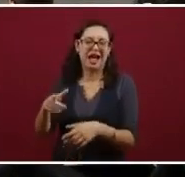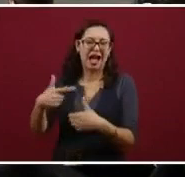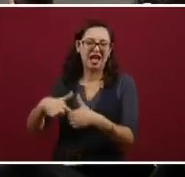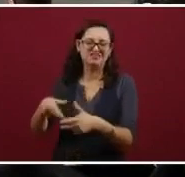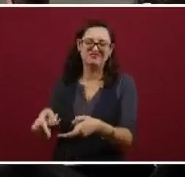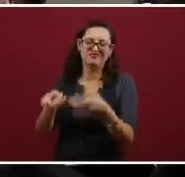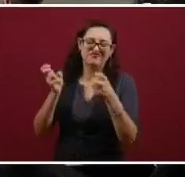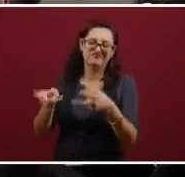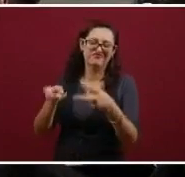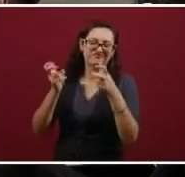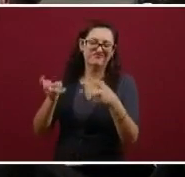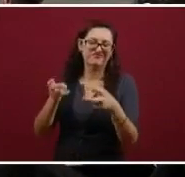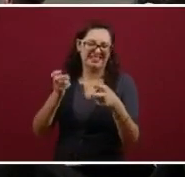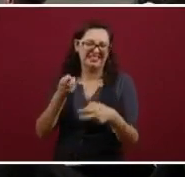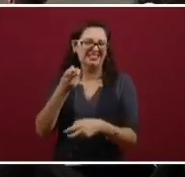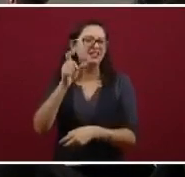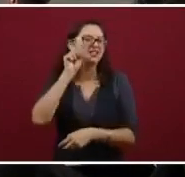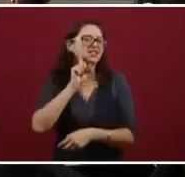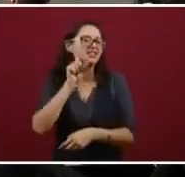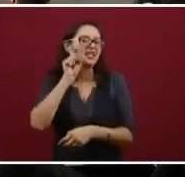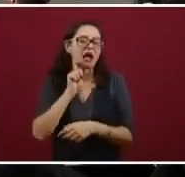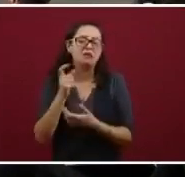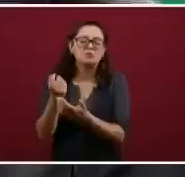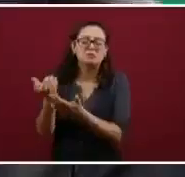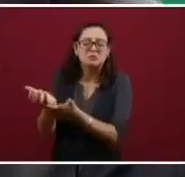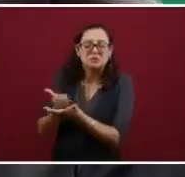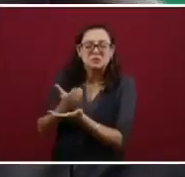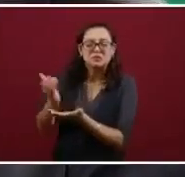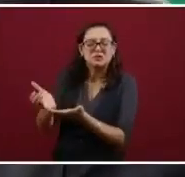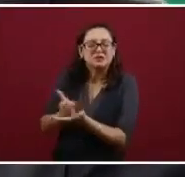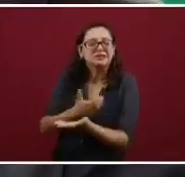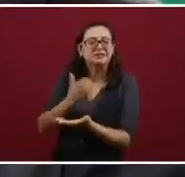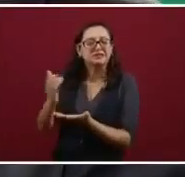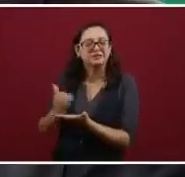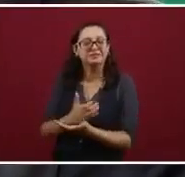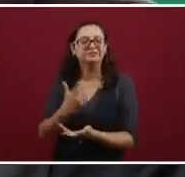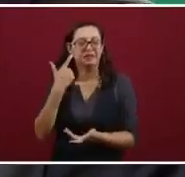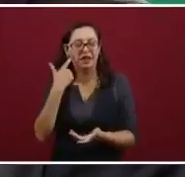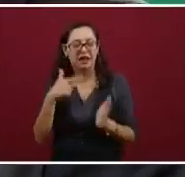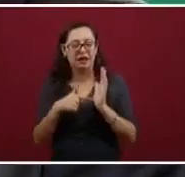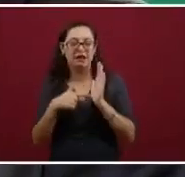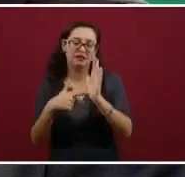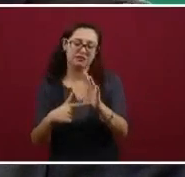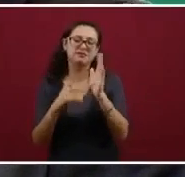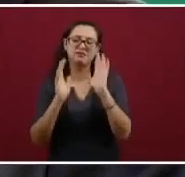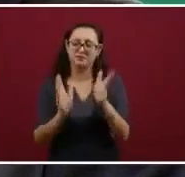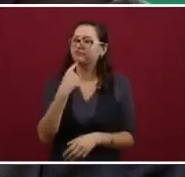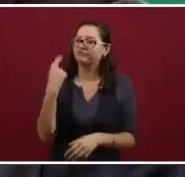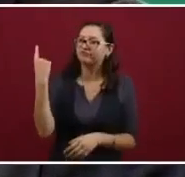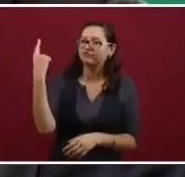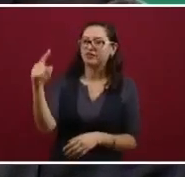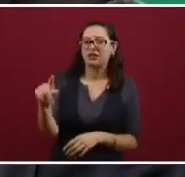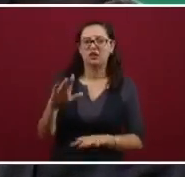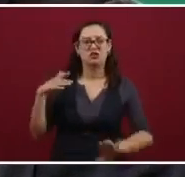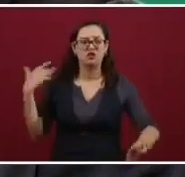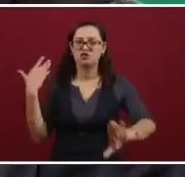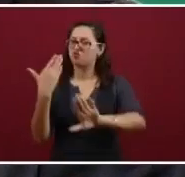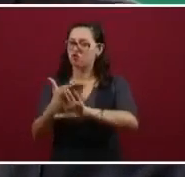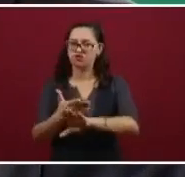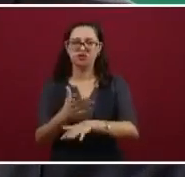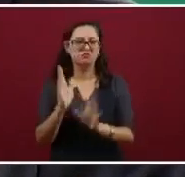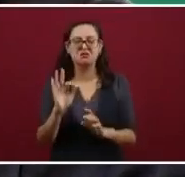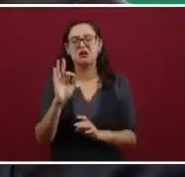porque estamos, por instrucciones del señor presidente, presentando la denuncia penal en contra quien